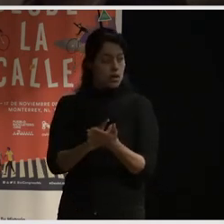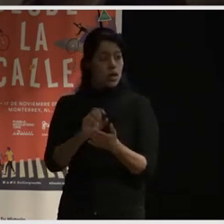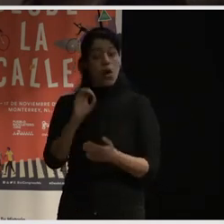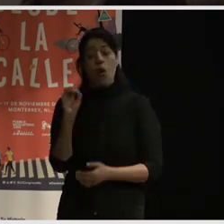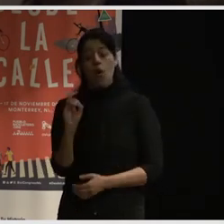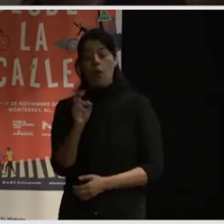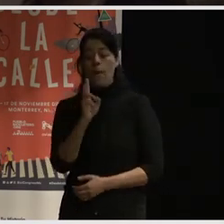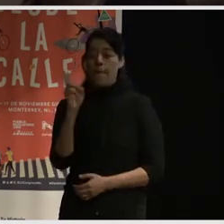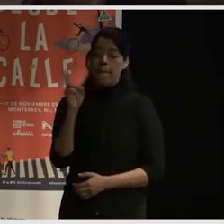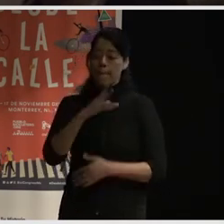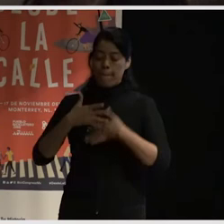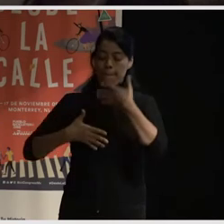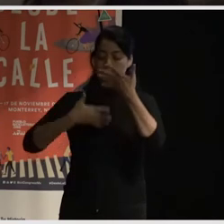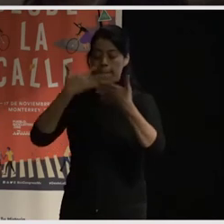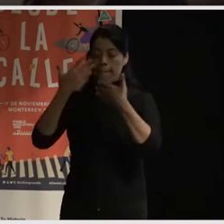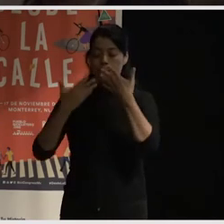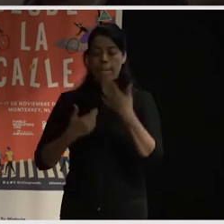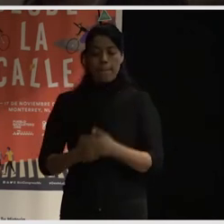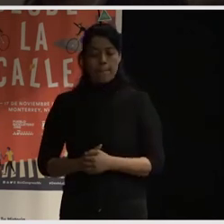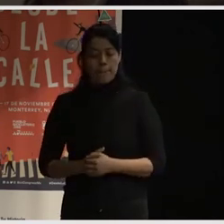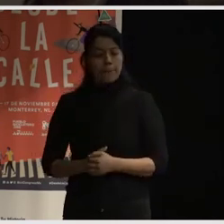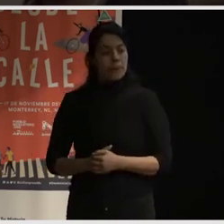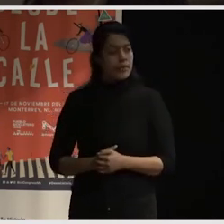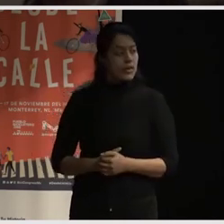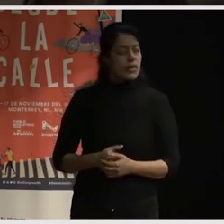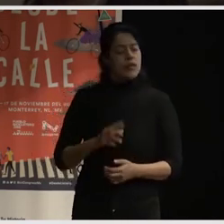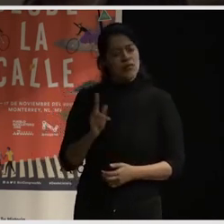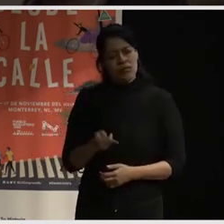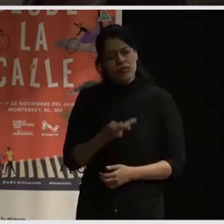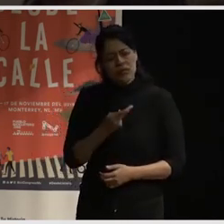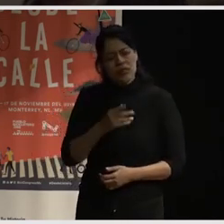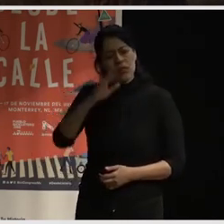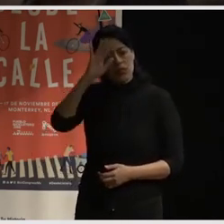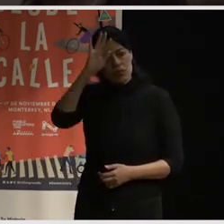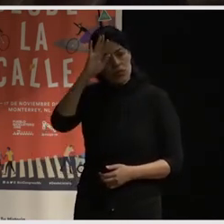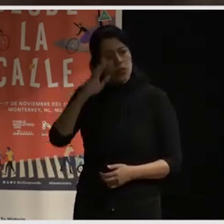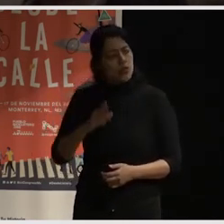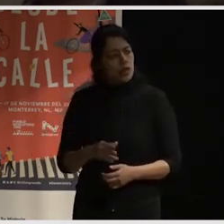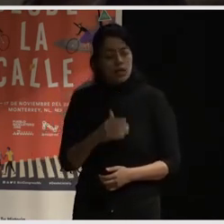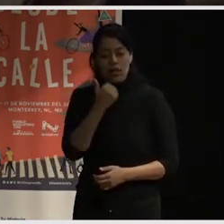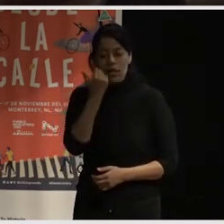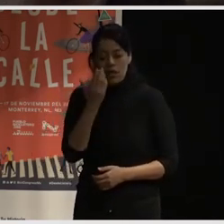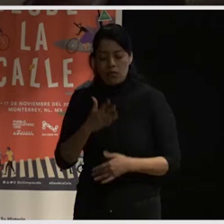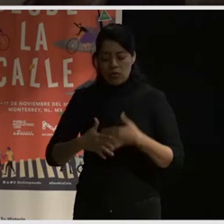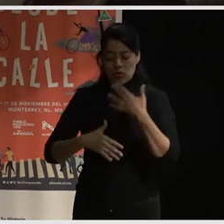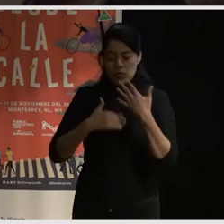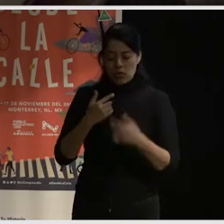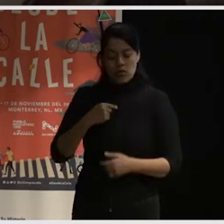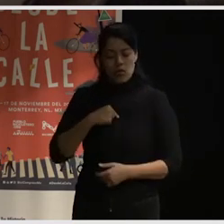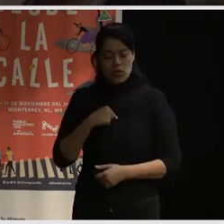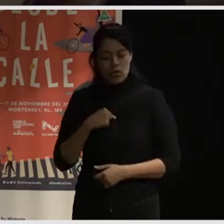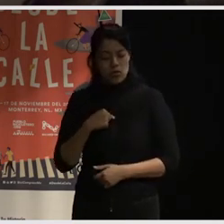oxígeno sí o en el sentido de mi pregunta vez que monterrey queremos respirar yo camino acabe ya